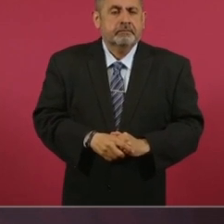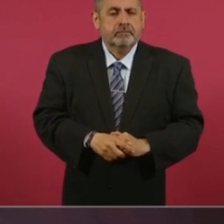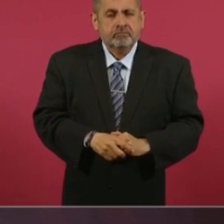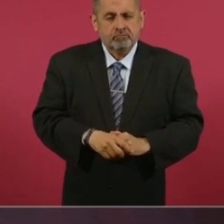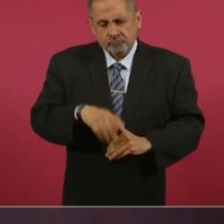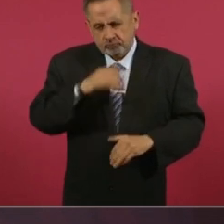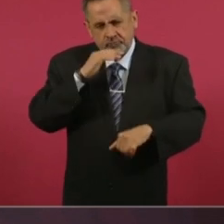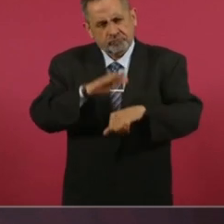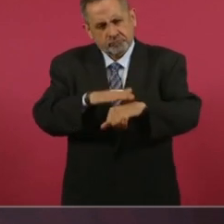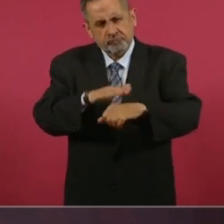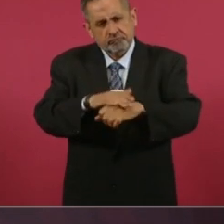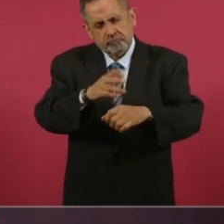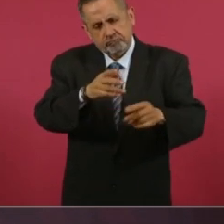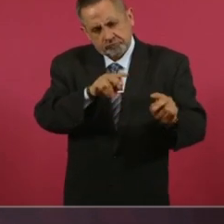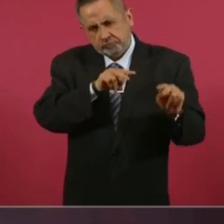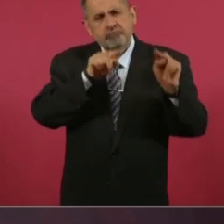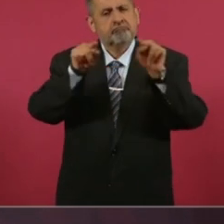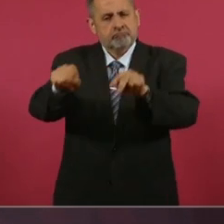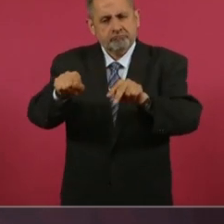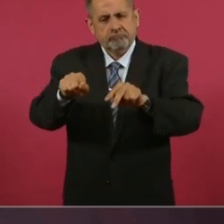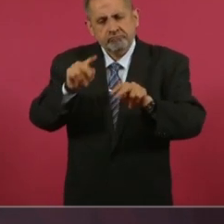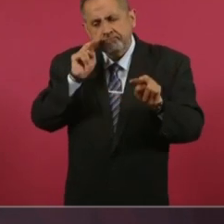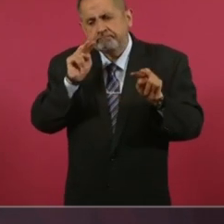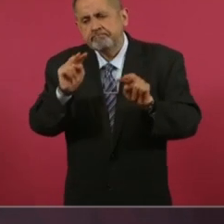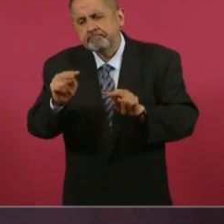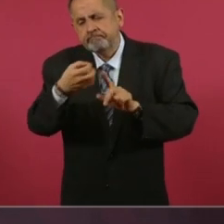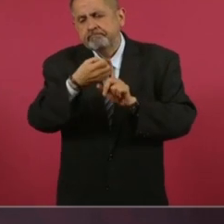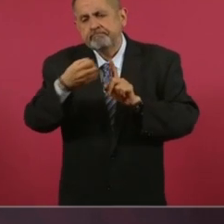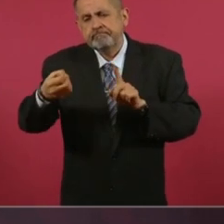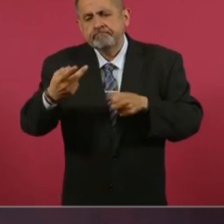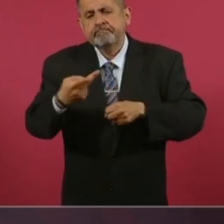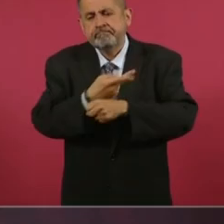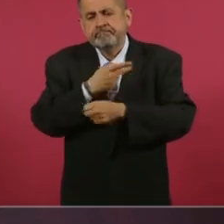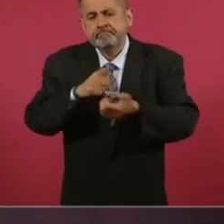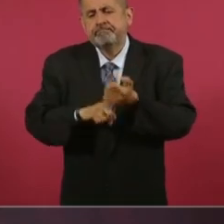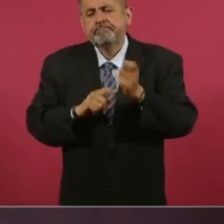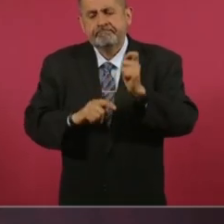Les invito para que vean lo que se ha hecho.